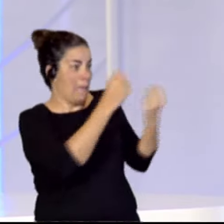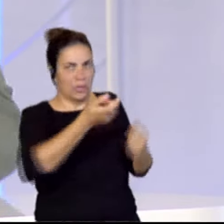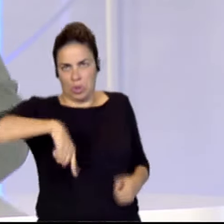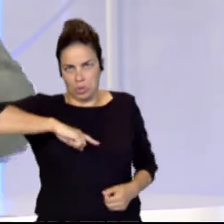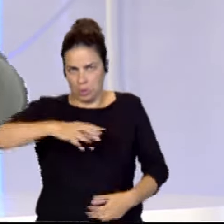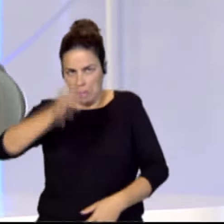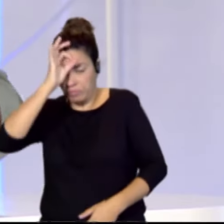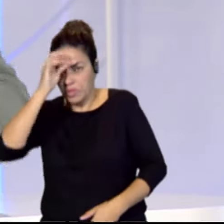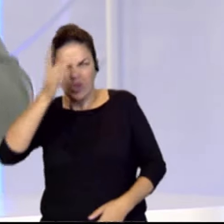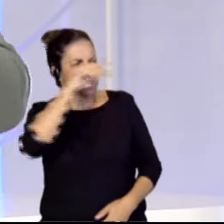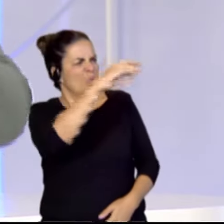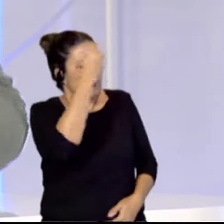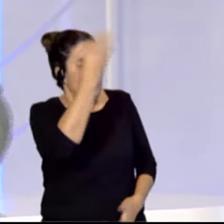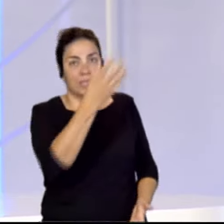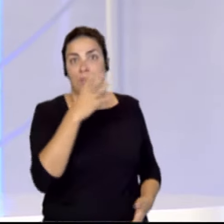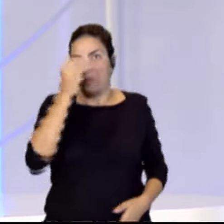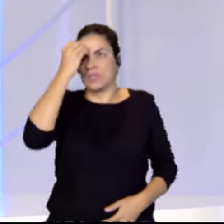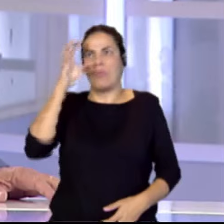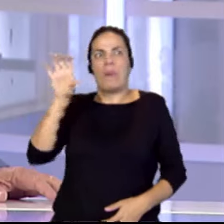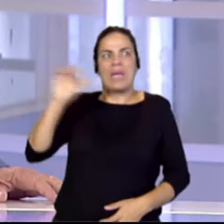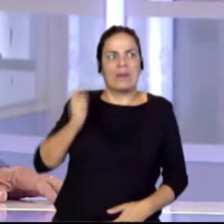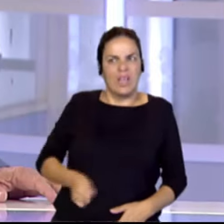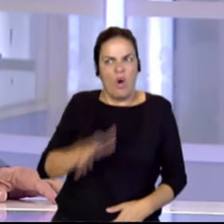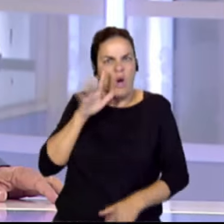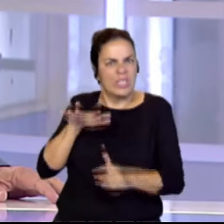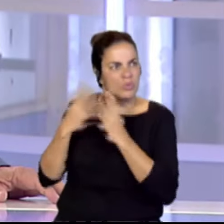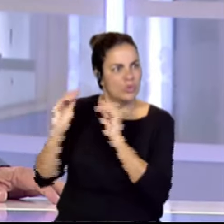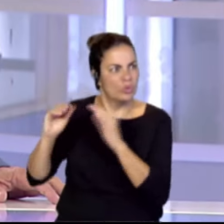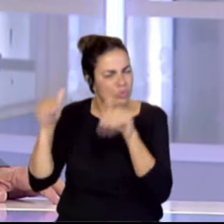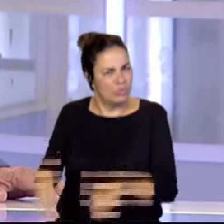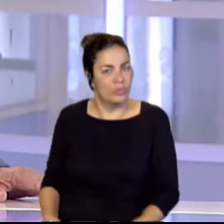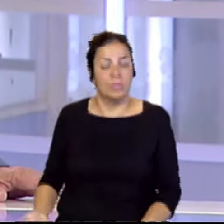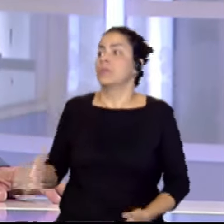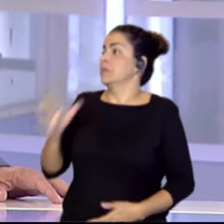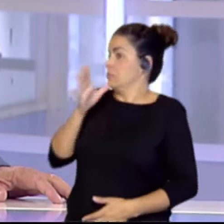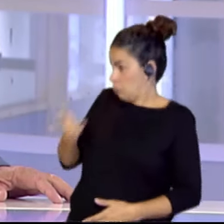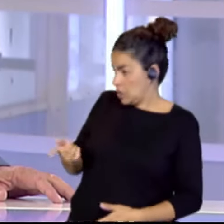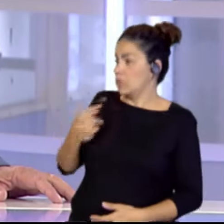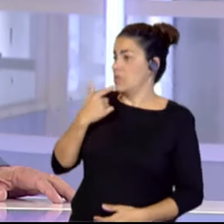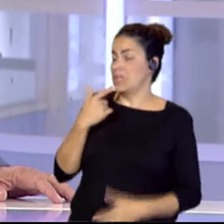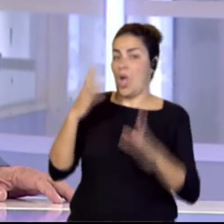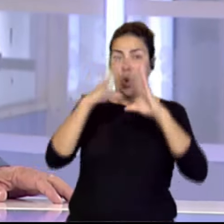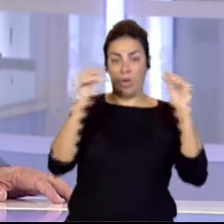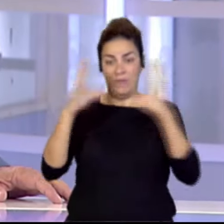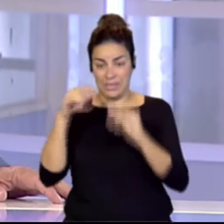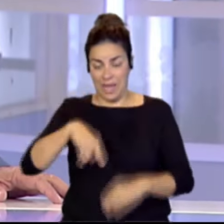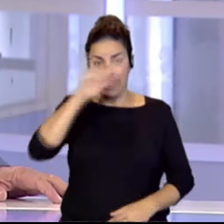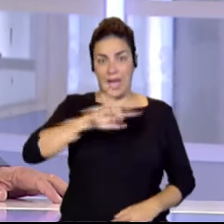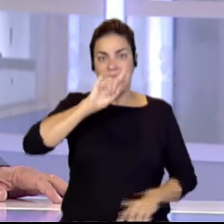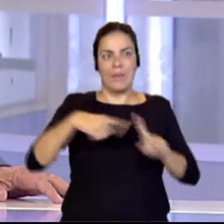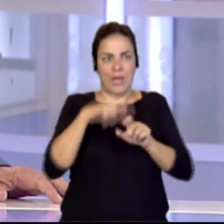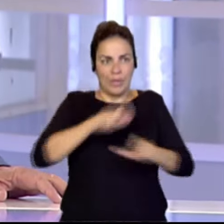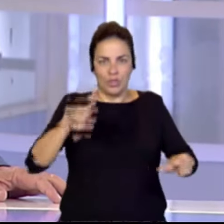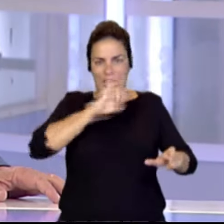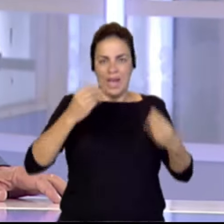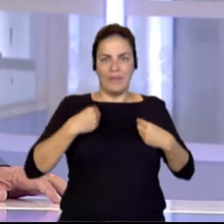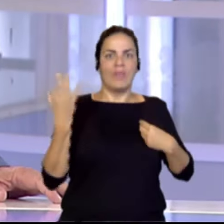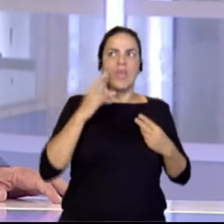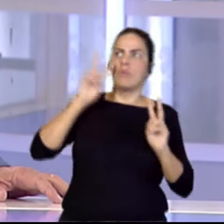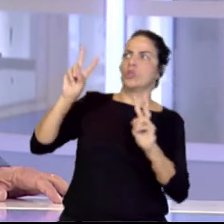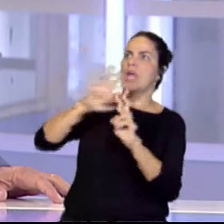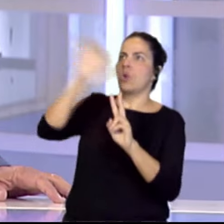parece impensable un país rico eso que las universidades Canarias y los Canarias tenemos que mirar más a Europa Tú sabes muy bien que yo he estado